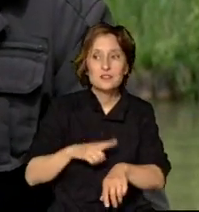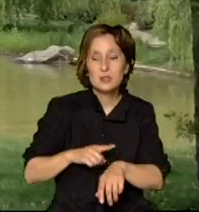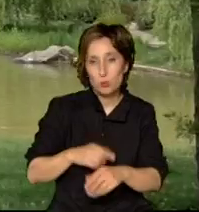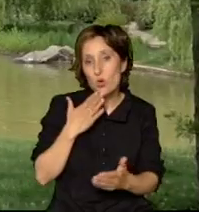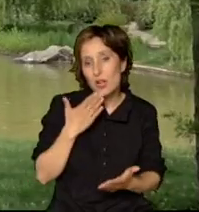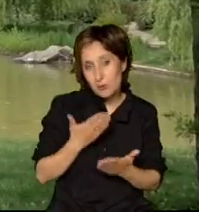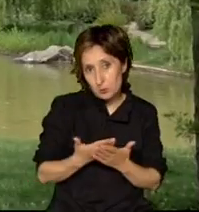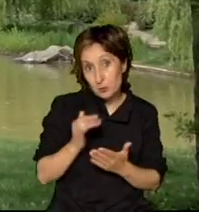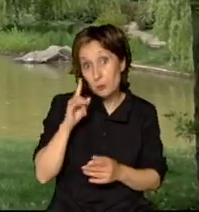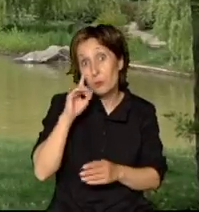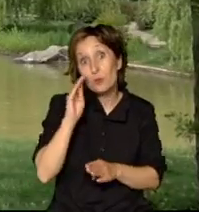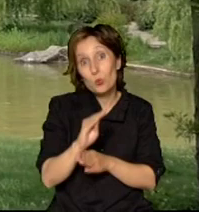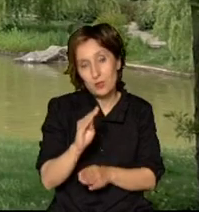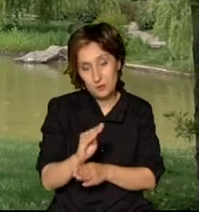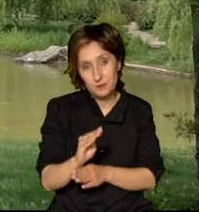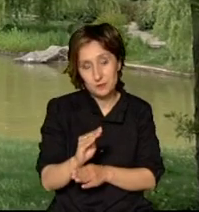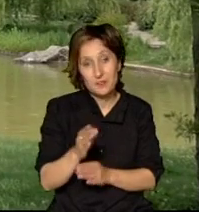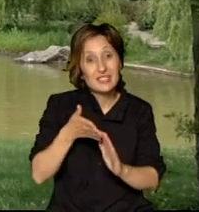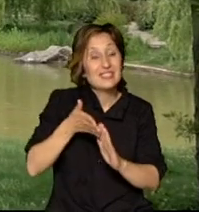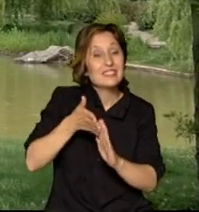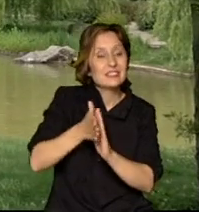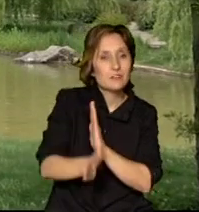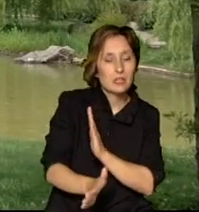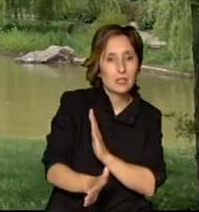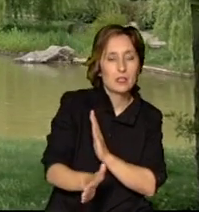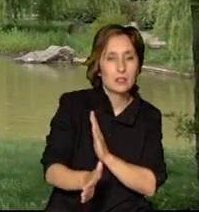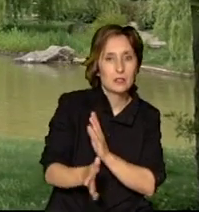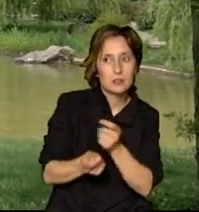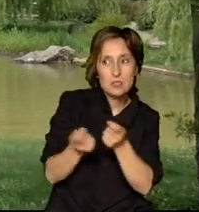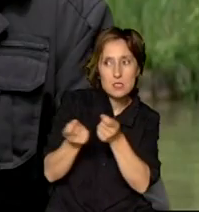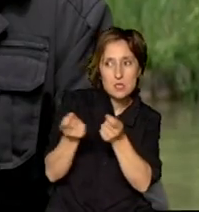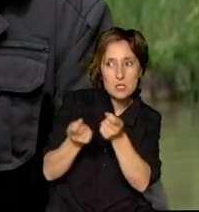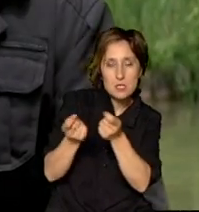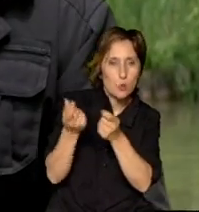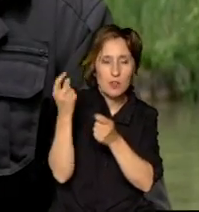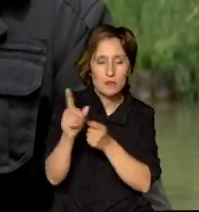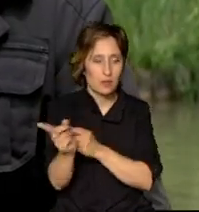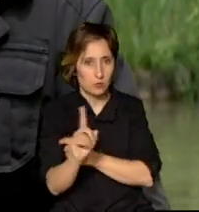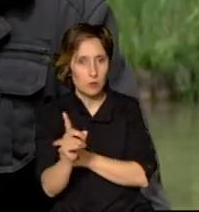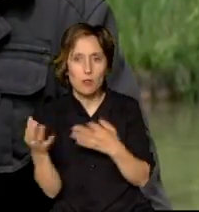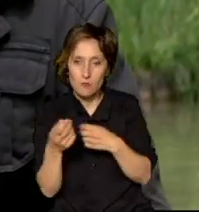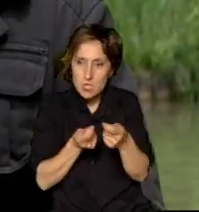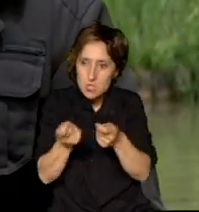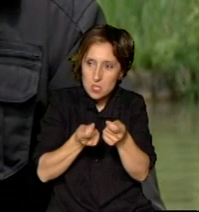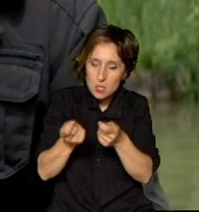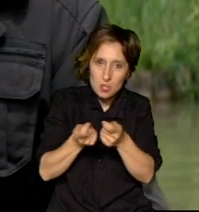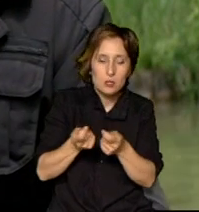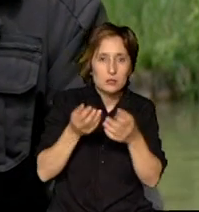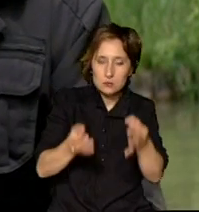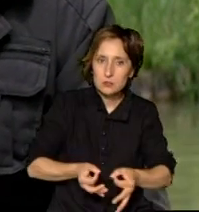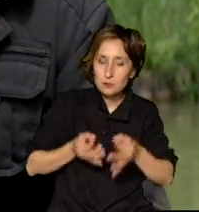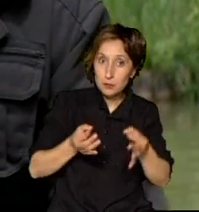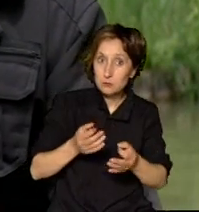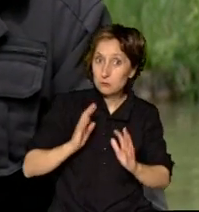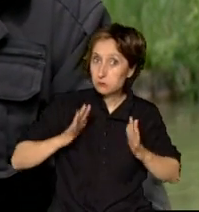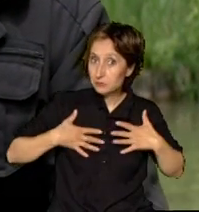aburrimiento, pero ojo, eso no quiere decir que no haya que estar permanentemente vigilando, permanentemente al pie del cañón, porque en cualquier momento,